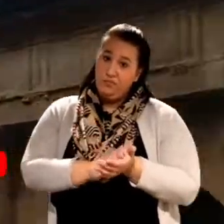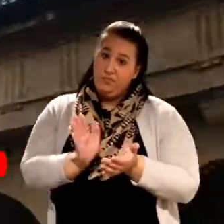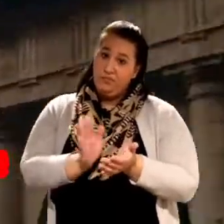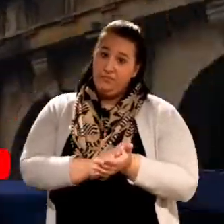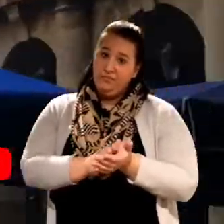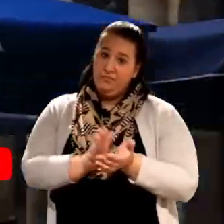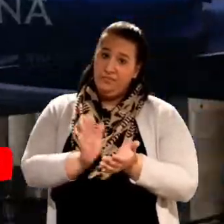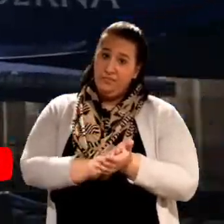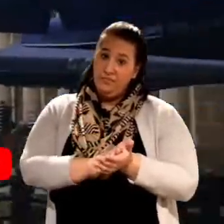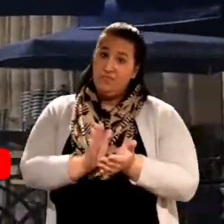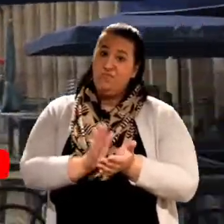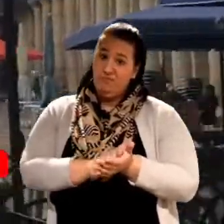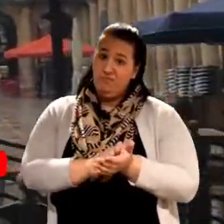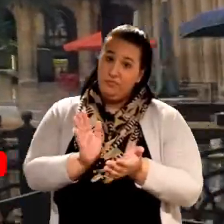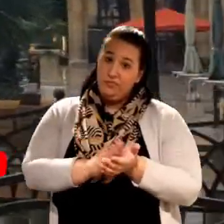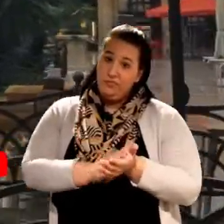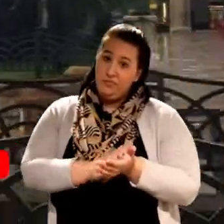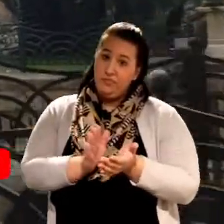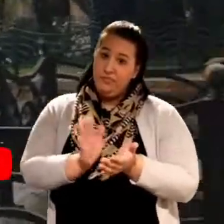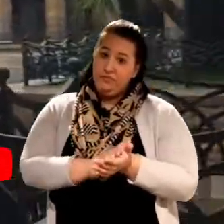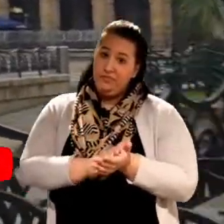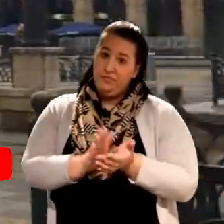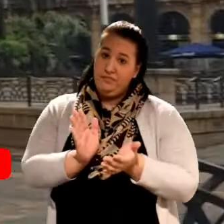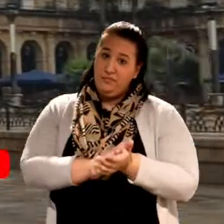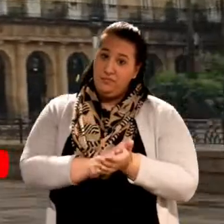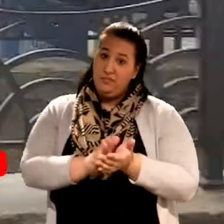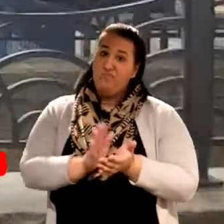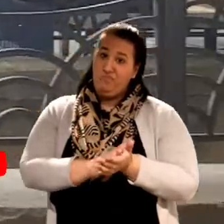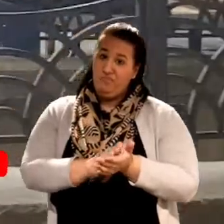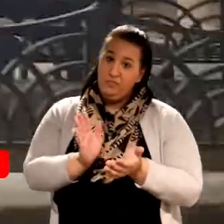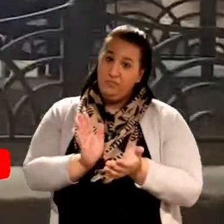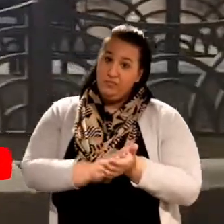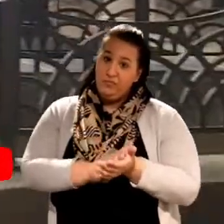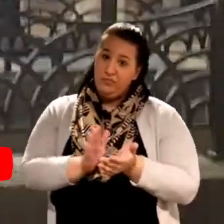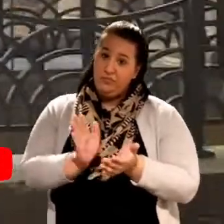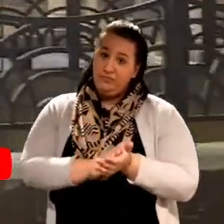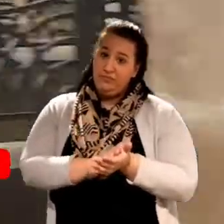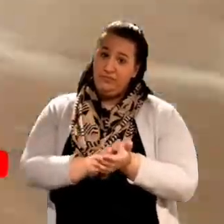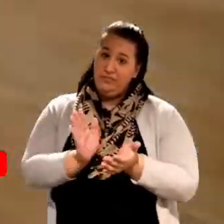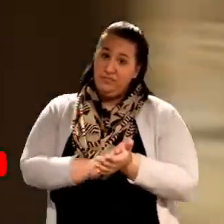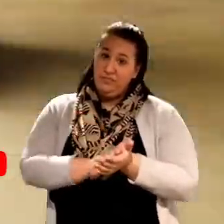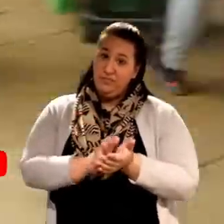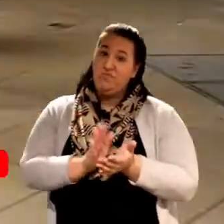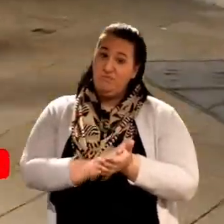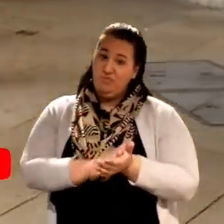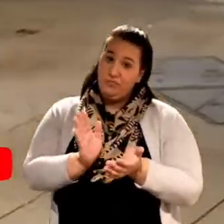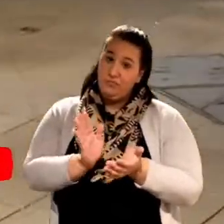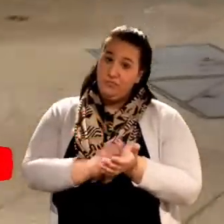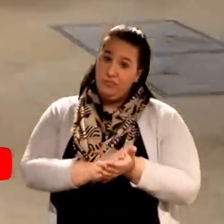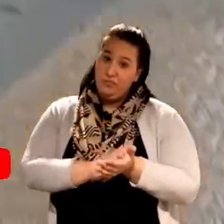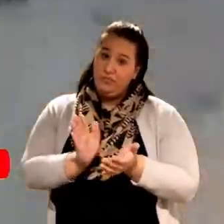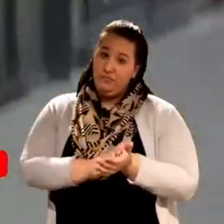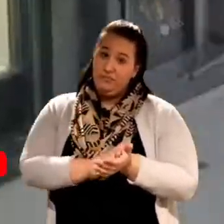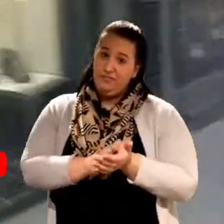intenta transmitirnos. Yo me lo estuve leyendo, lo leí casi todo. Y al fin y al cabo, lo que esto es la idea